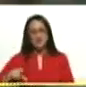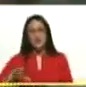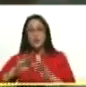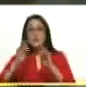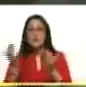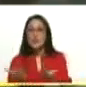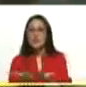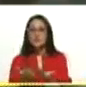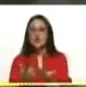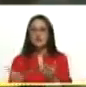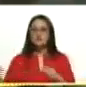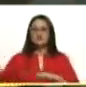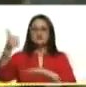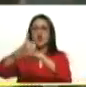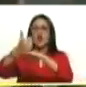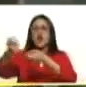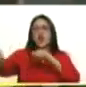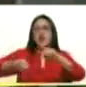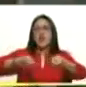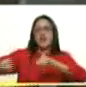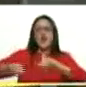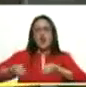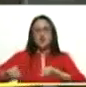mundo sin imperios dominantes.